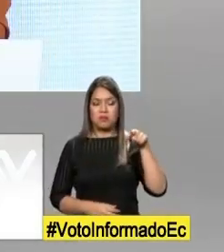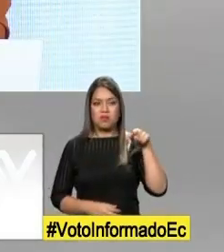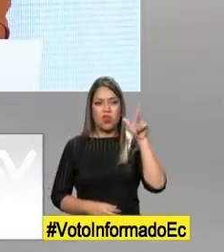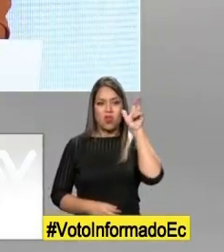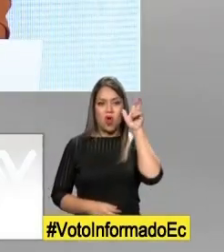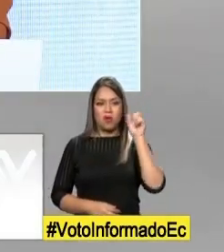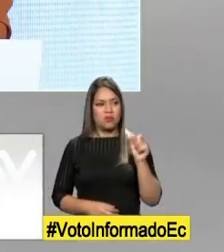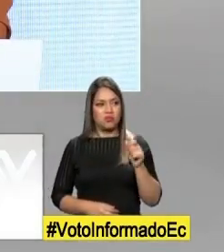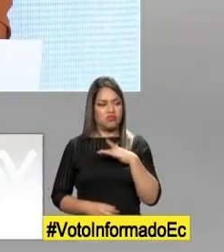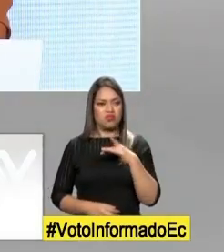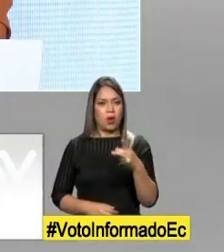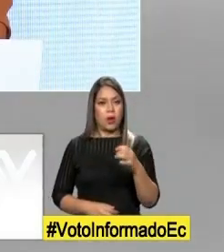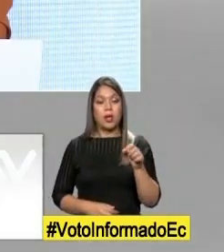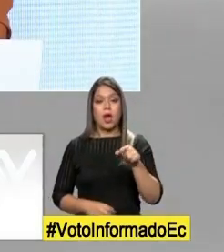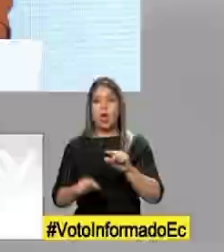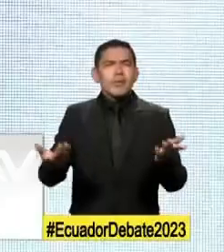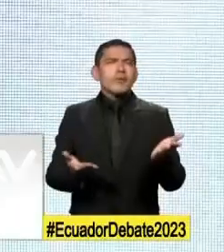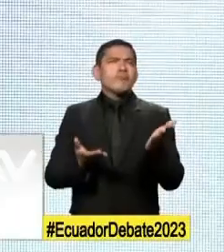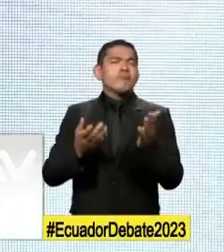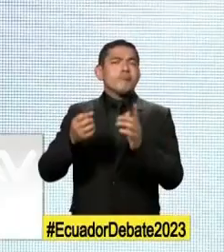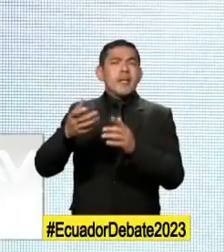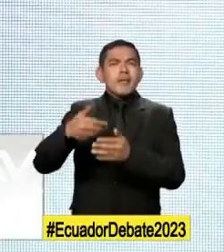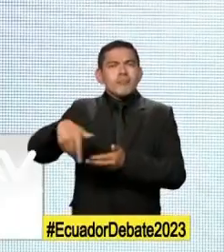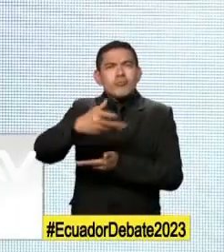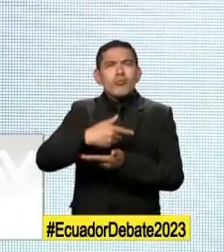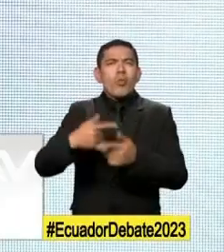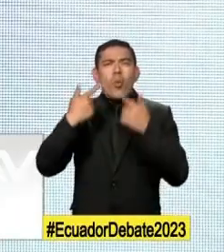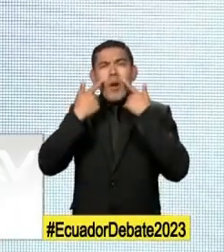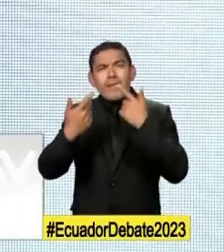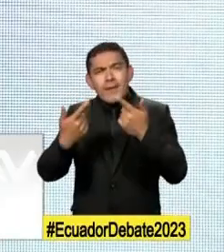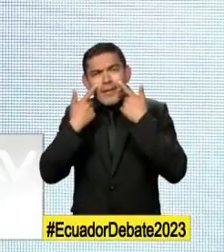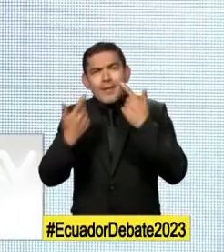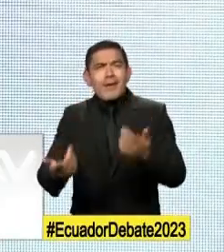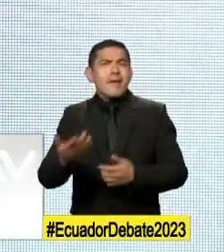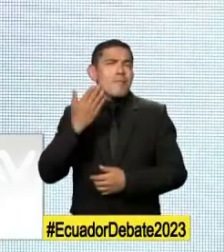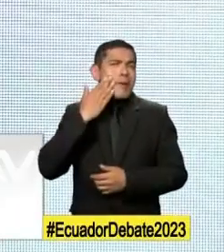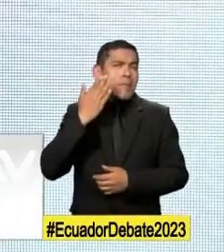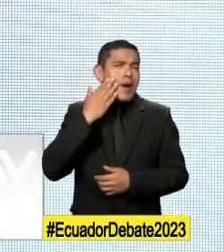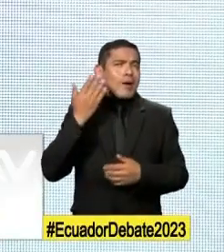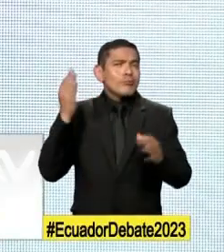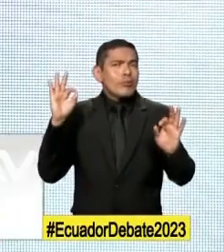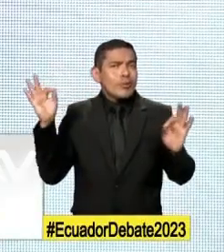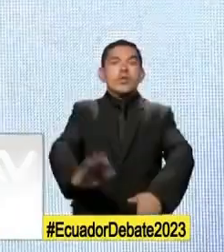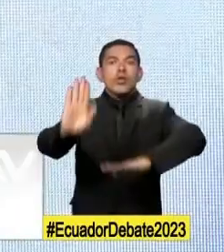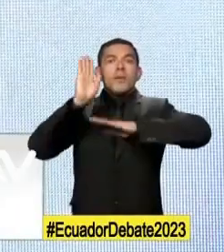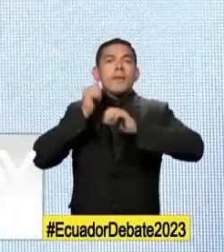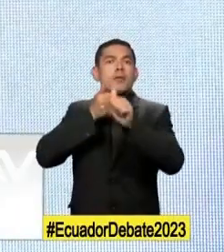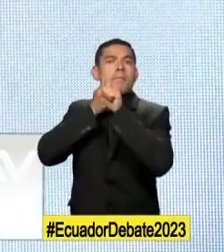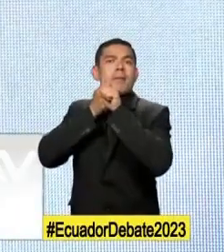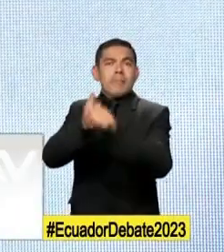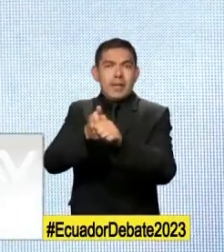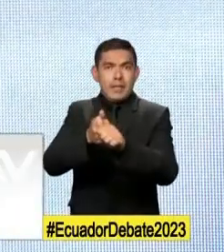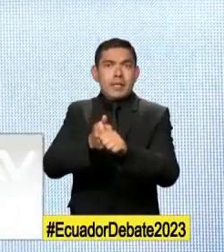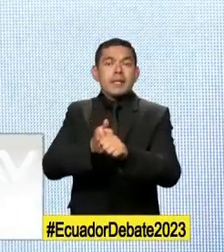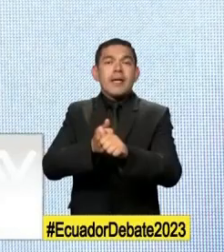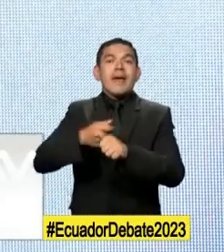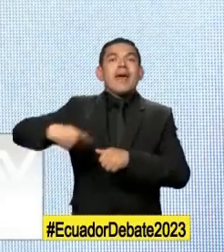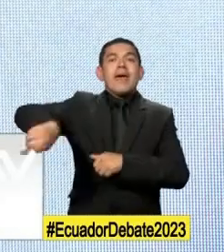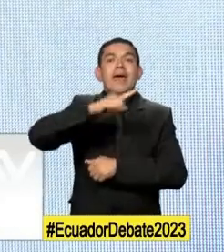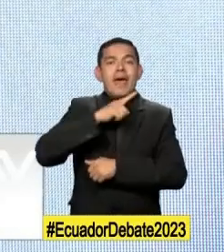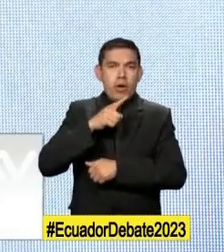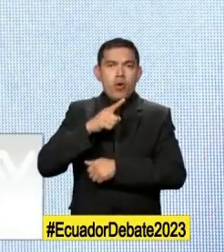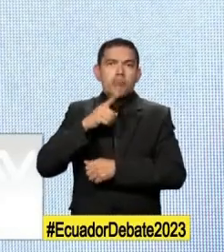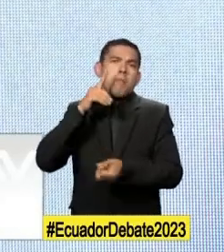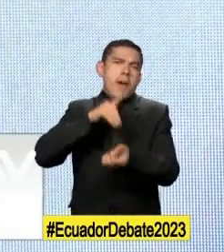se le permitió cuestionar a los candidatos el resto de las dos horas estuvieron ausentes los comos las repreguntas y la